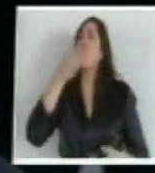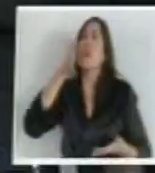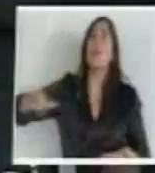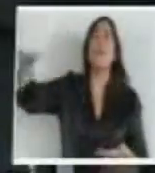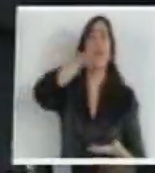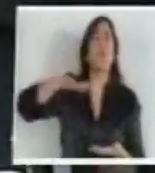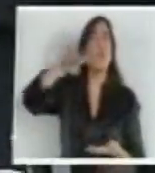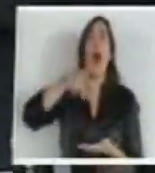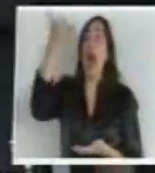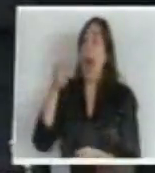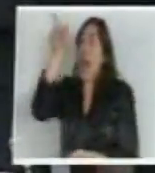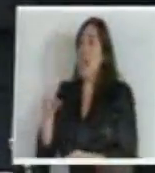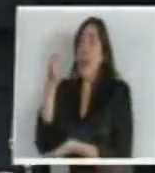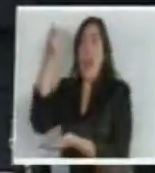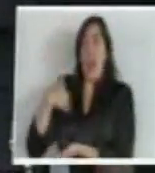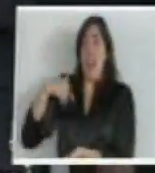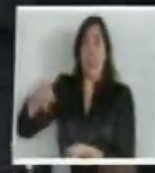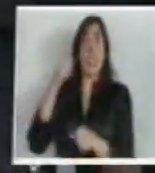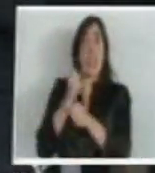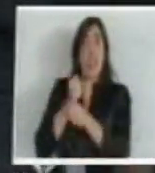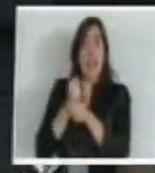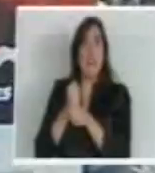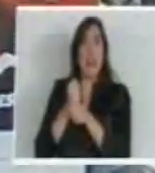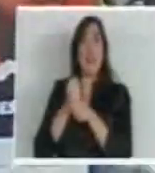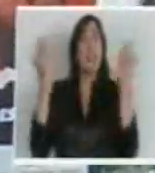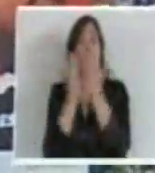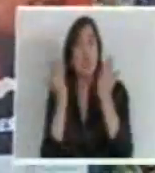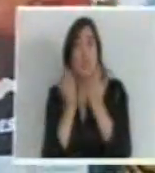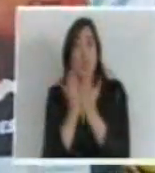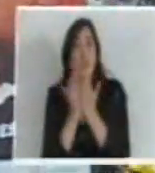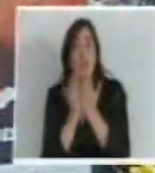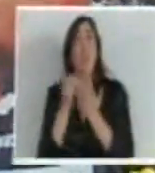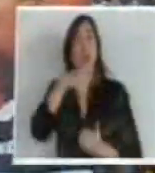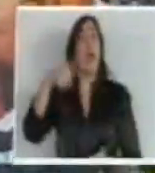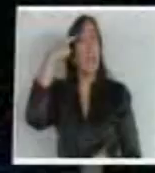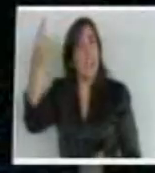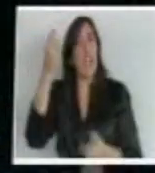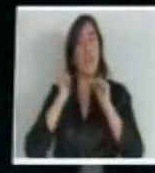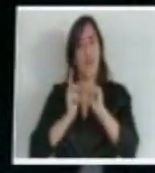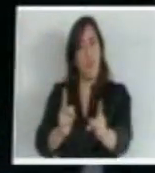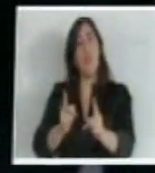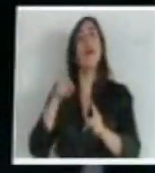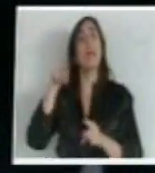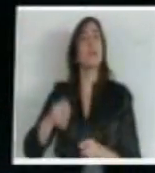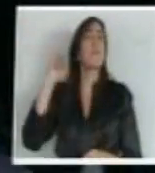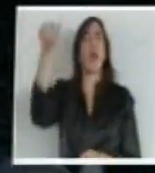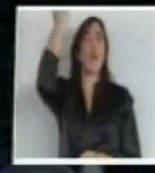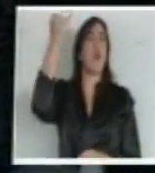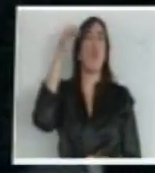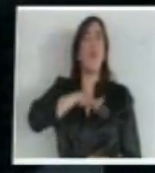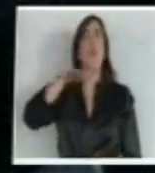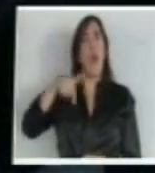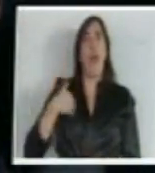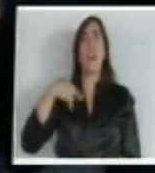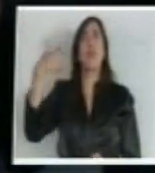lugares donde haya un argentino que trabaje, estudie y siga creyendo que este es el mejor lugar para